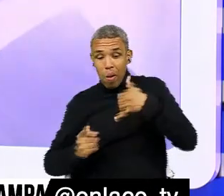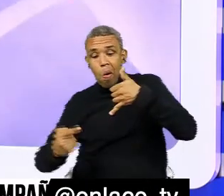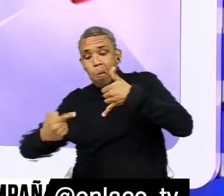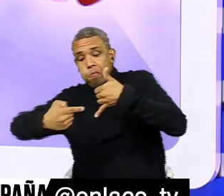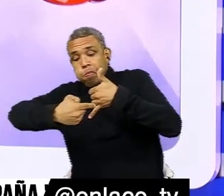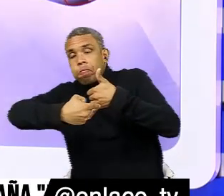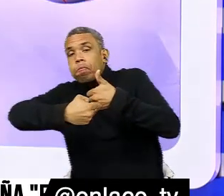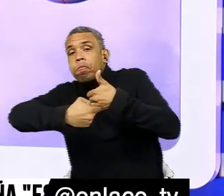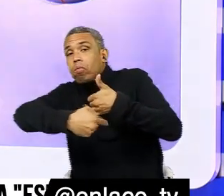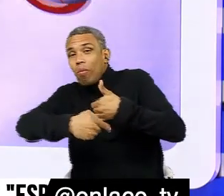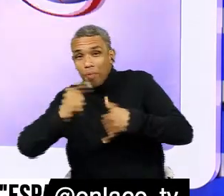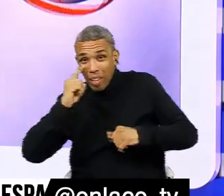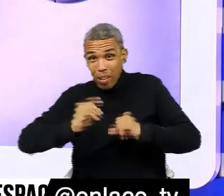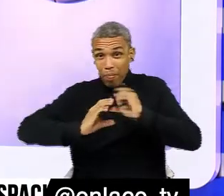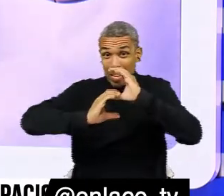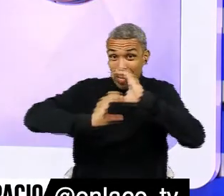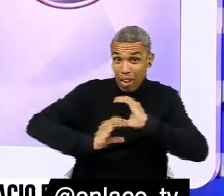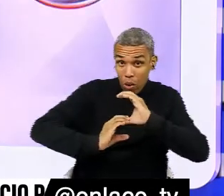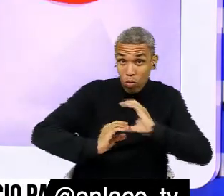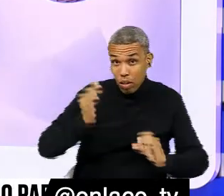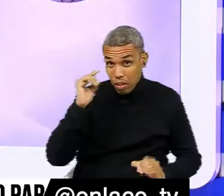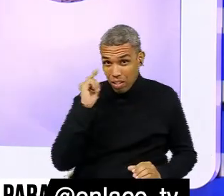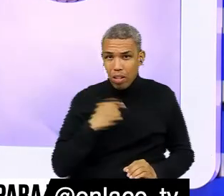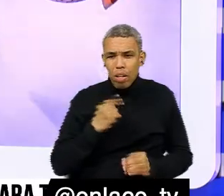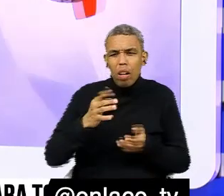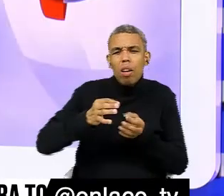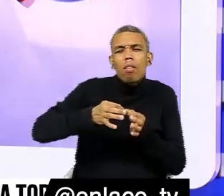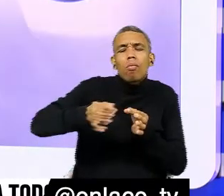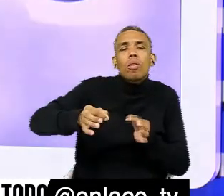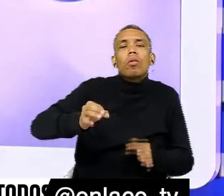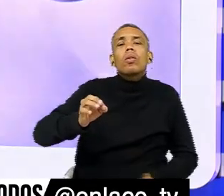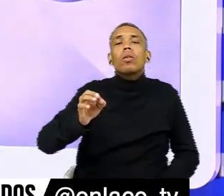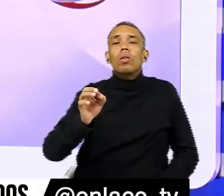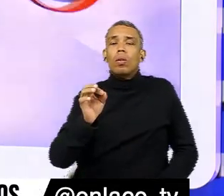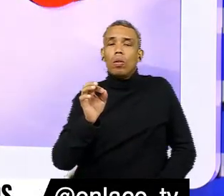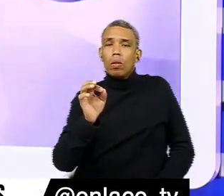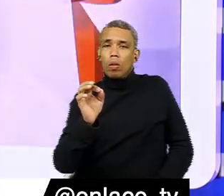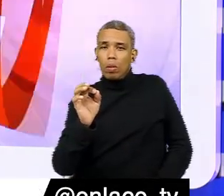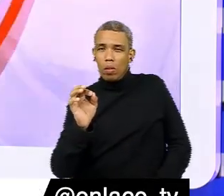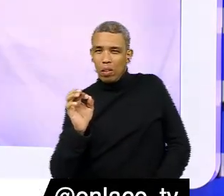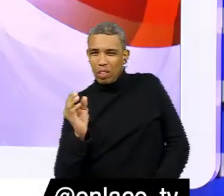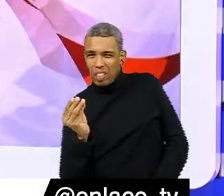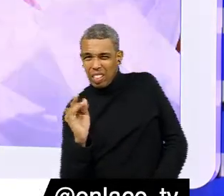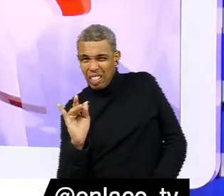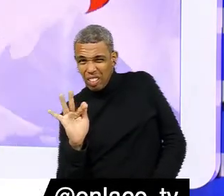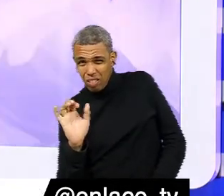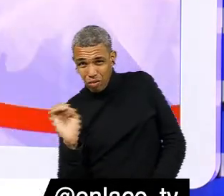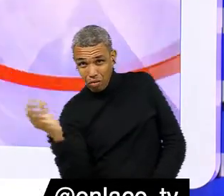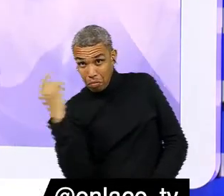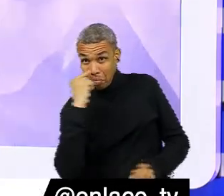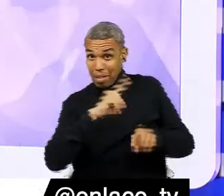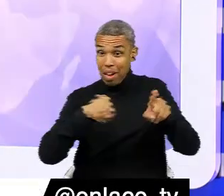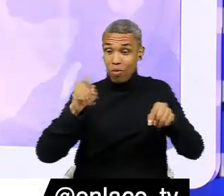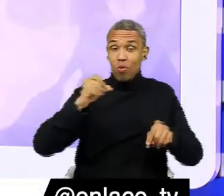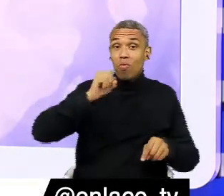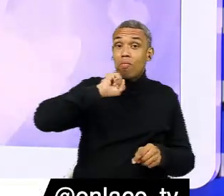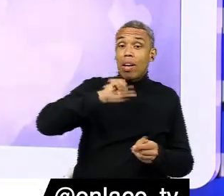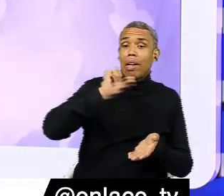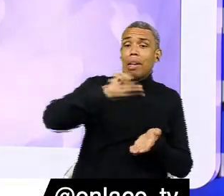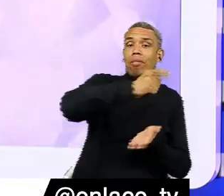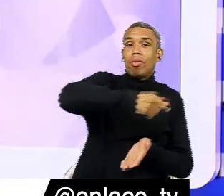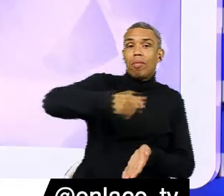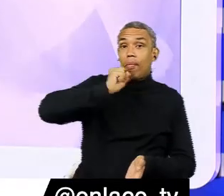esta disciplina deportiva, nuevamente fueron protagonistas. Varias medallas de plata, varias medallas de bronce y, por supuesto, también varias